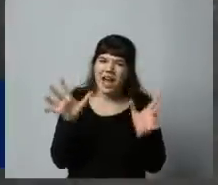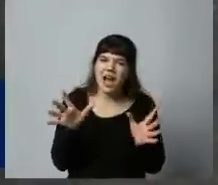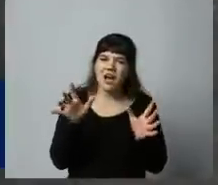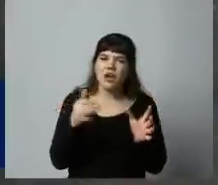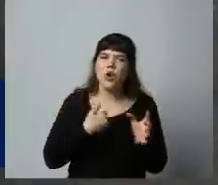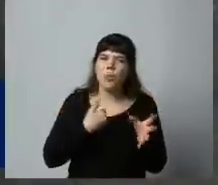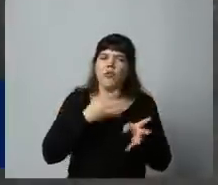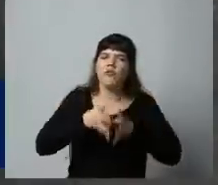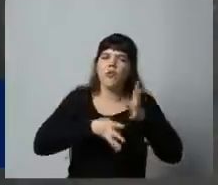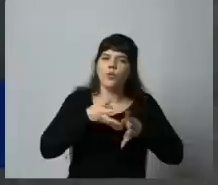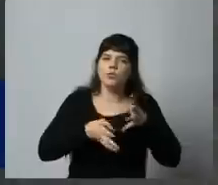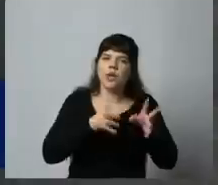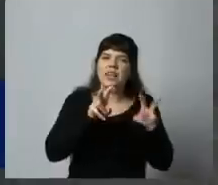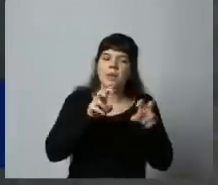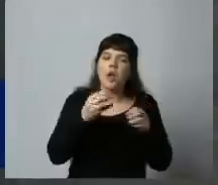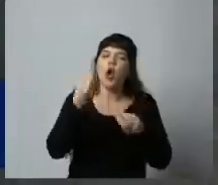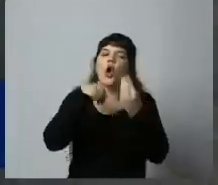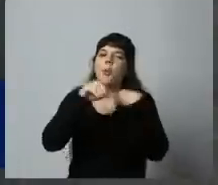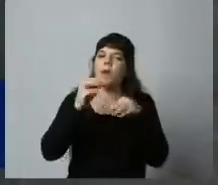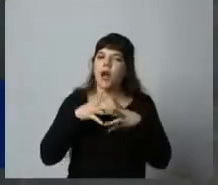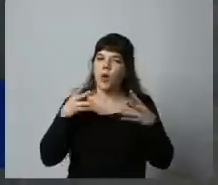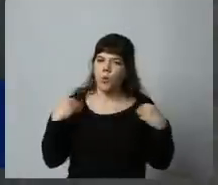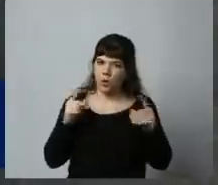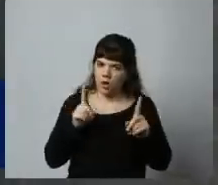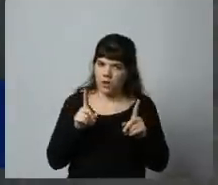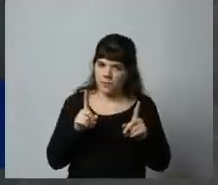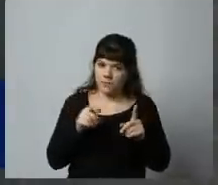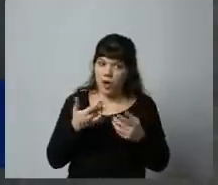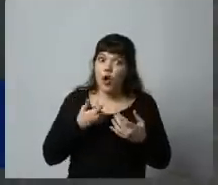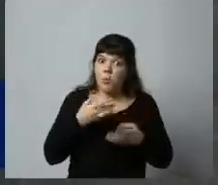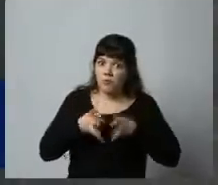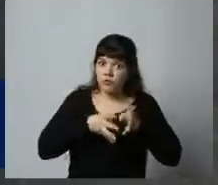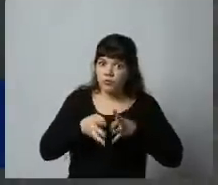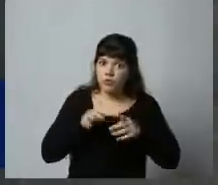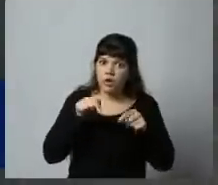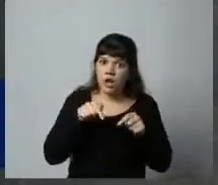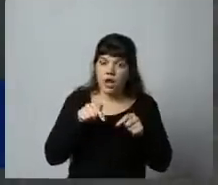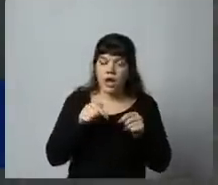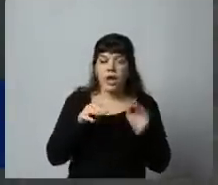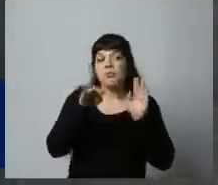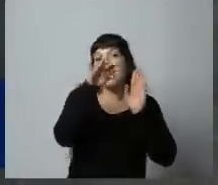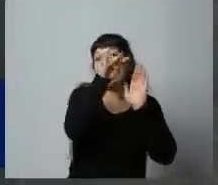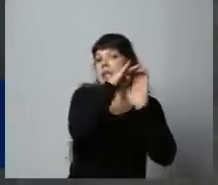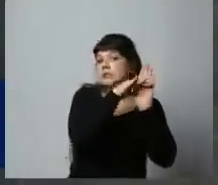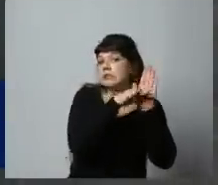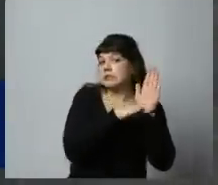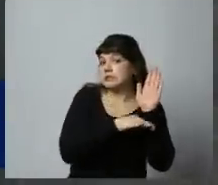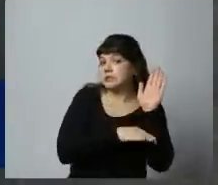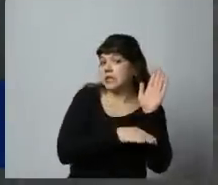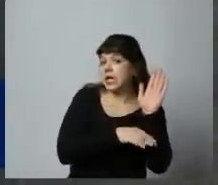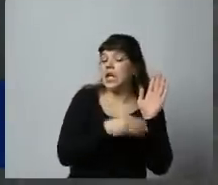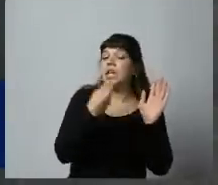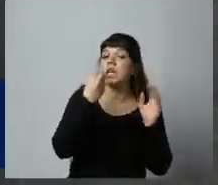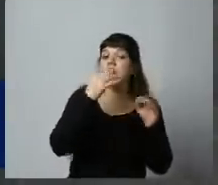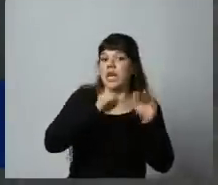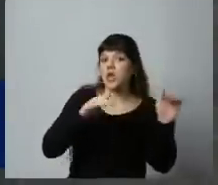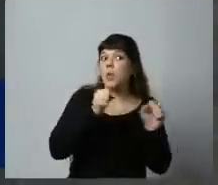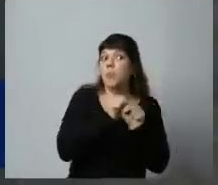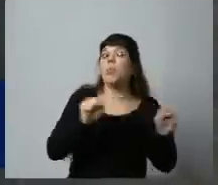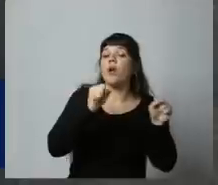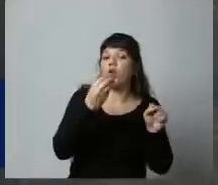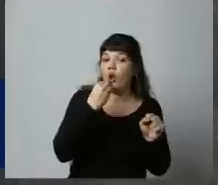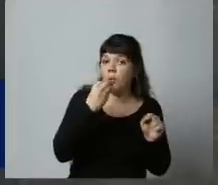Cómo funciona un comedor escolar comedor escolar funciona sobre un padrón es decir la lista de niños que pueden comer